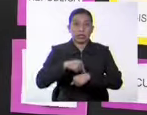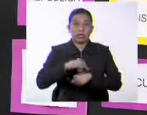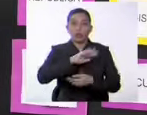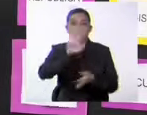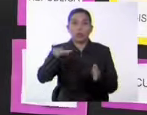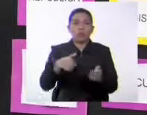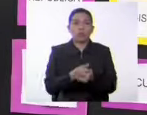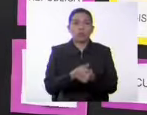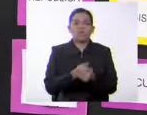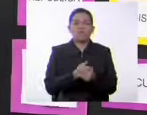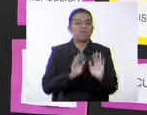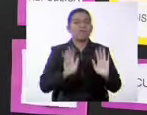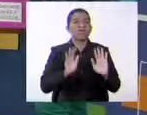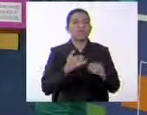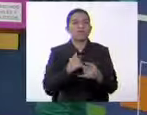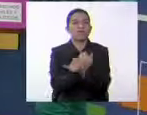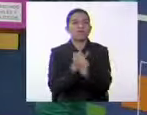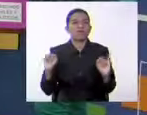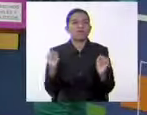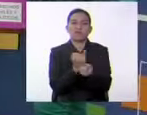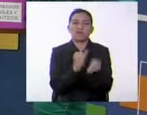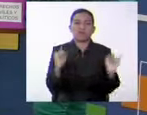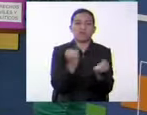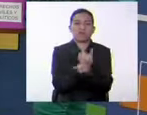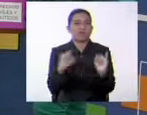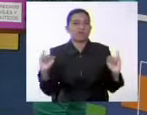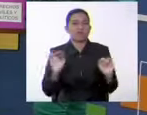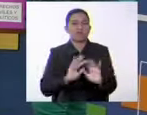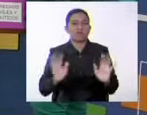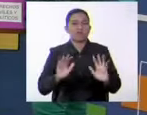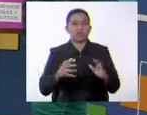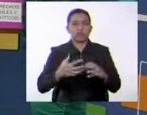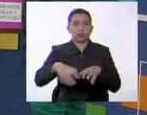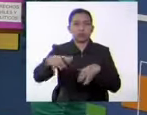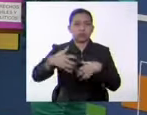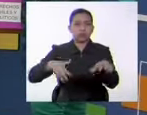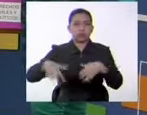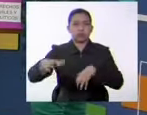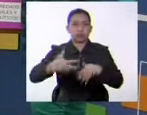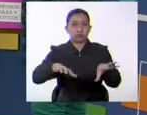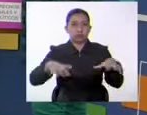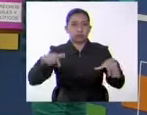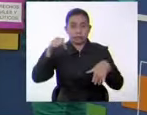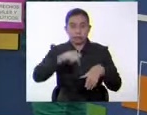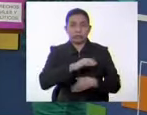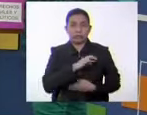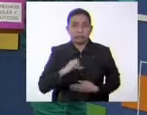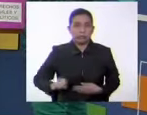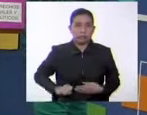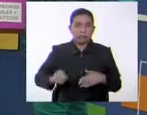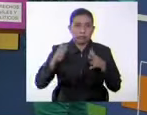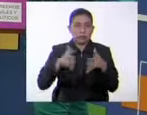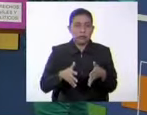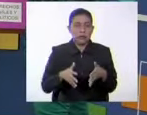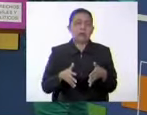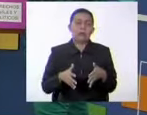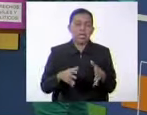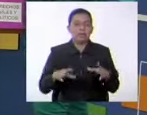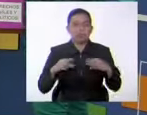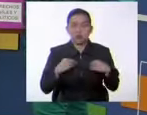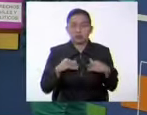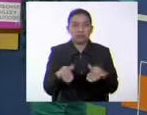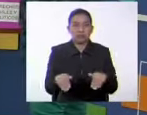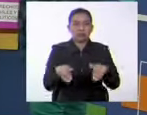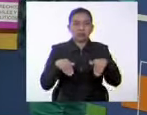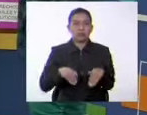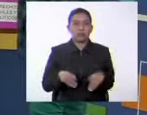se declaraban ya en ese sentido, ¿verdad?, como independientes y El Salvador todavía quedaba, pero al final lo hizo. Sí, hay